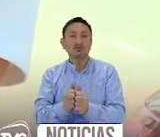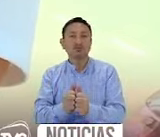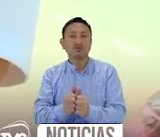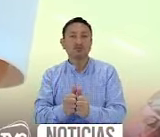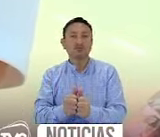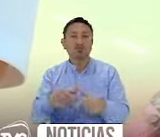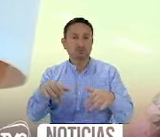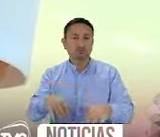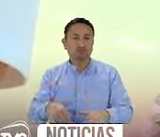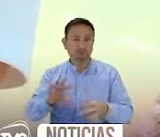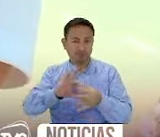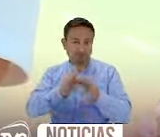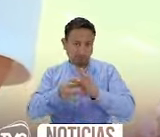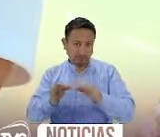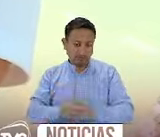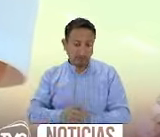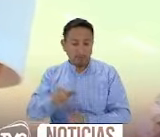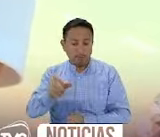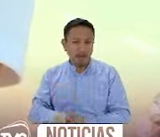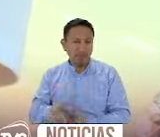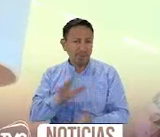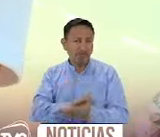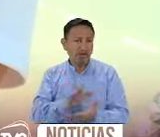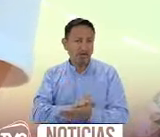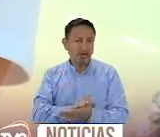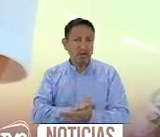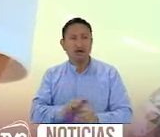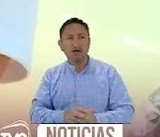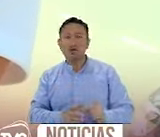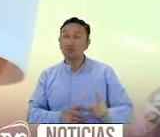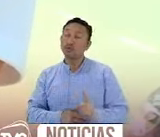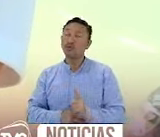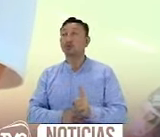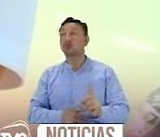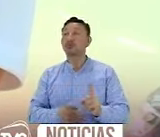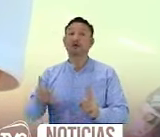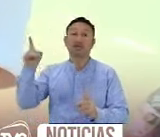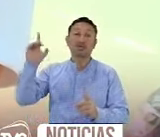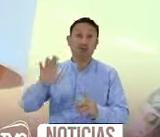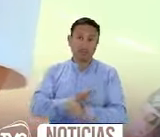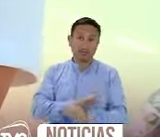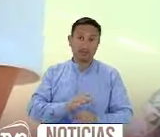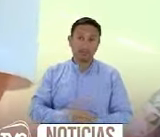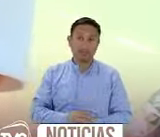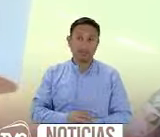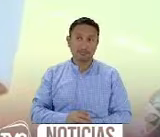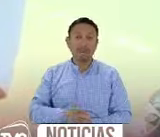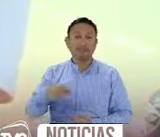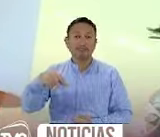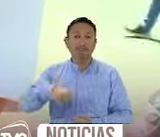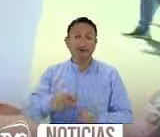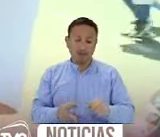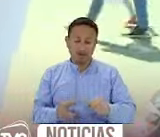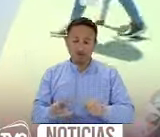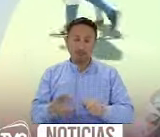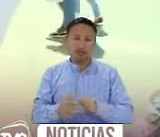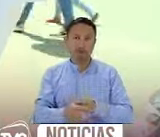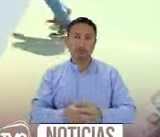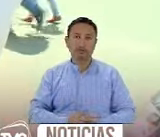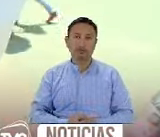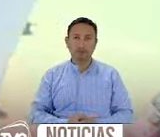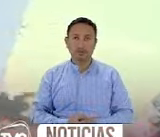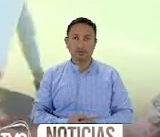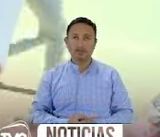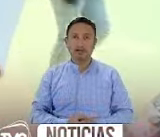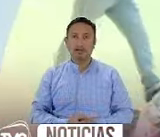encadenado. Entonces el señor vino tranquilamente, como el vecino pasa ocupado arriba. Lo cortó con esas pinzas de metal,